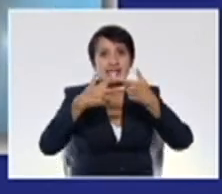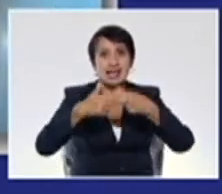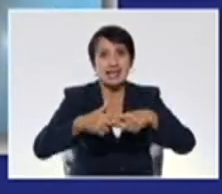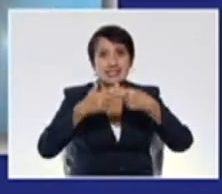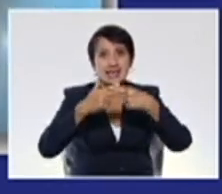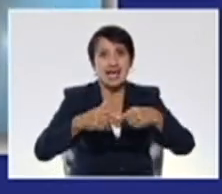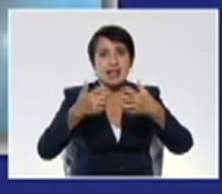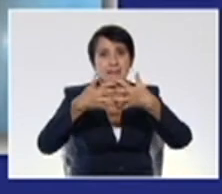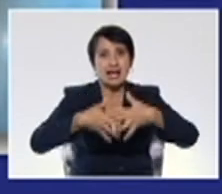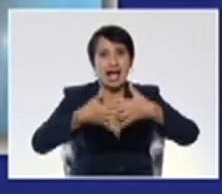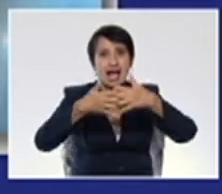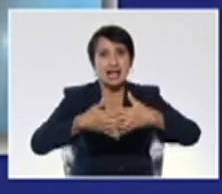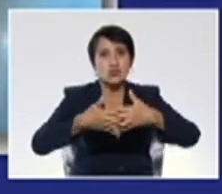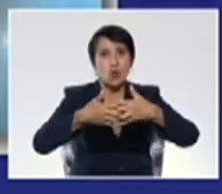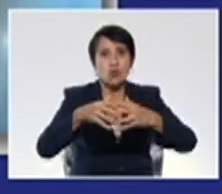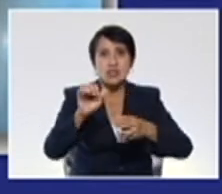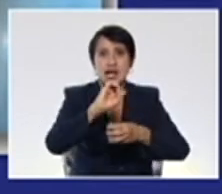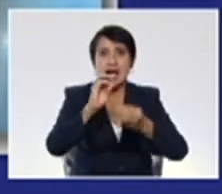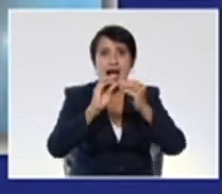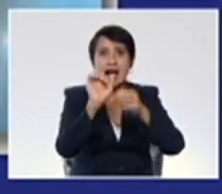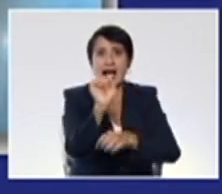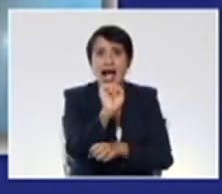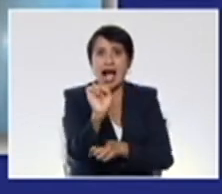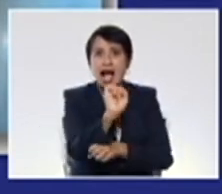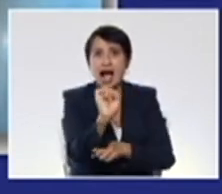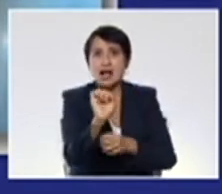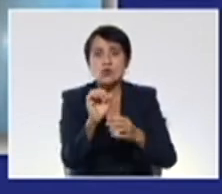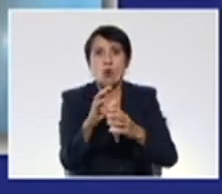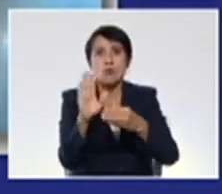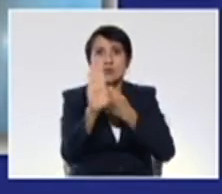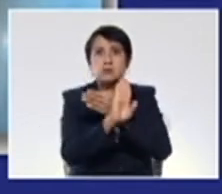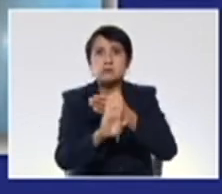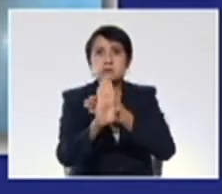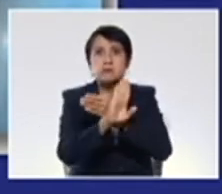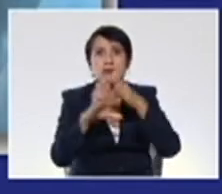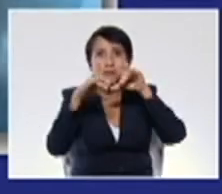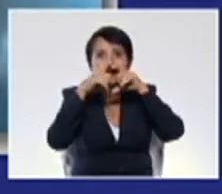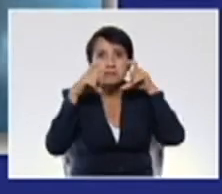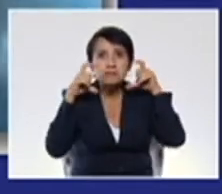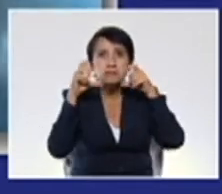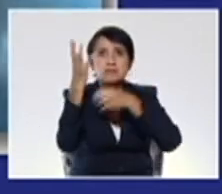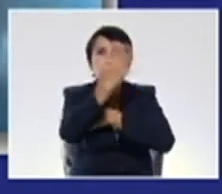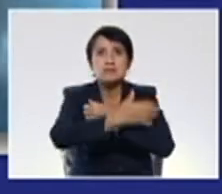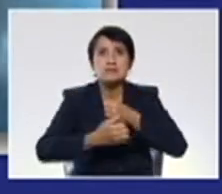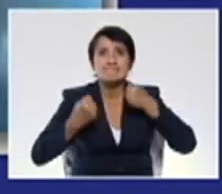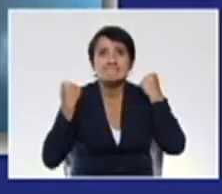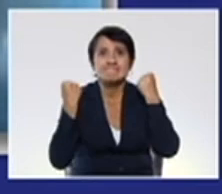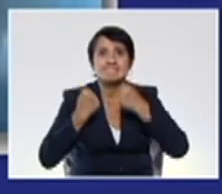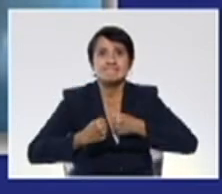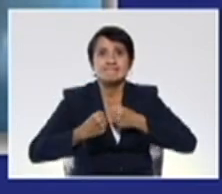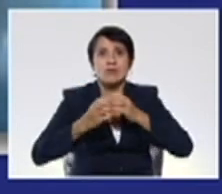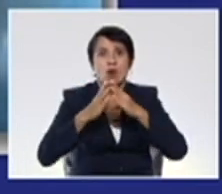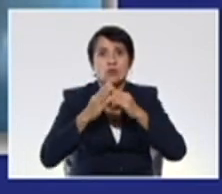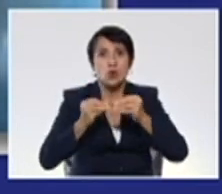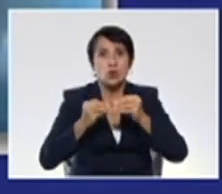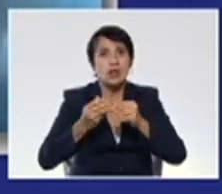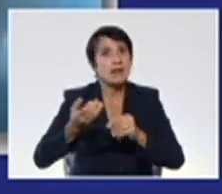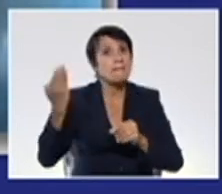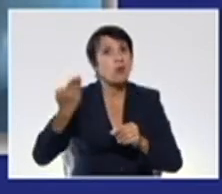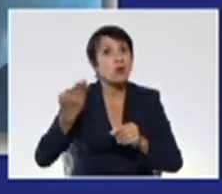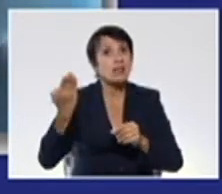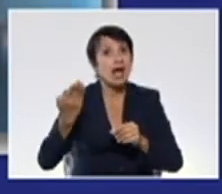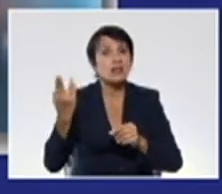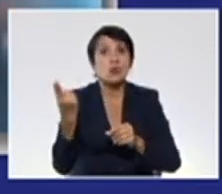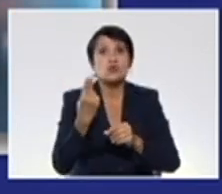mecánicos, automotrices, con las medidas de bioseguridad en la semana radical, y es importante el uso